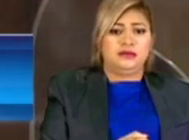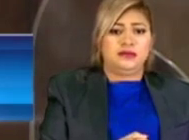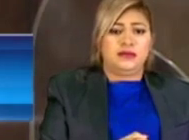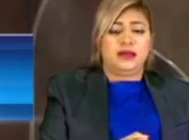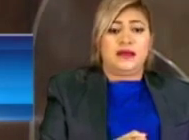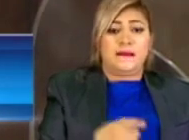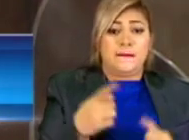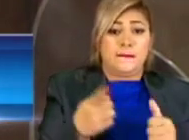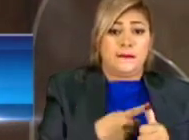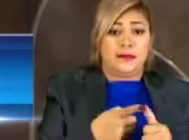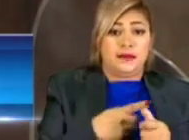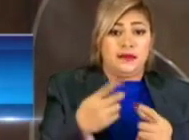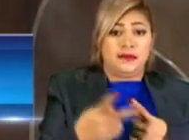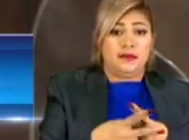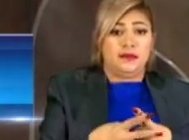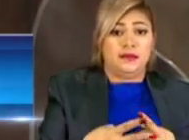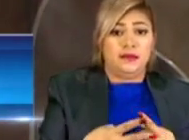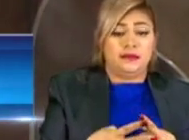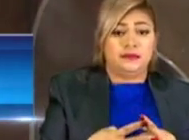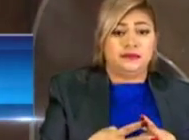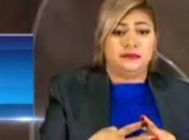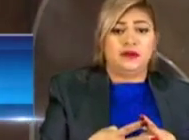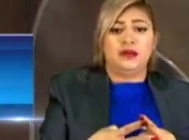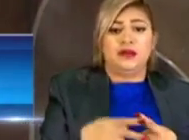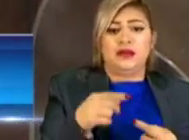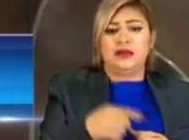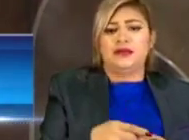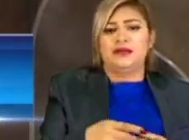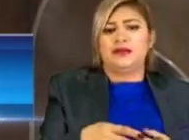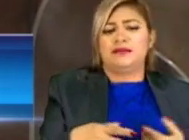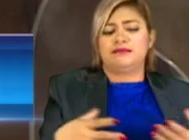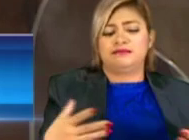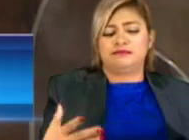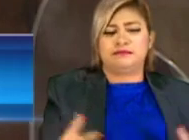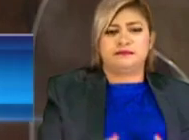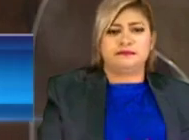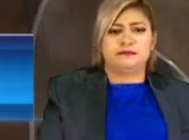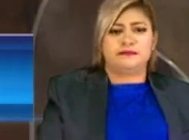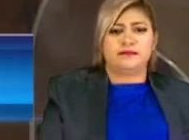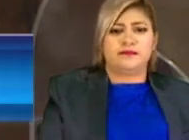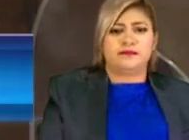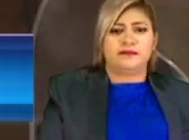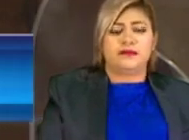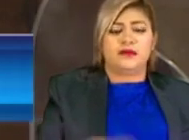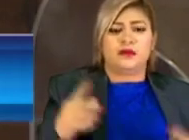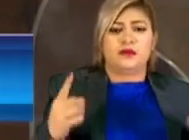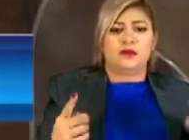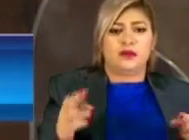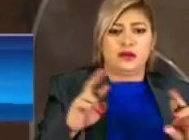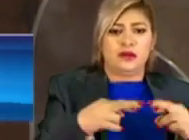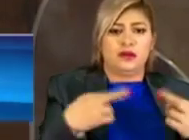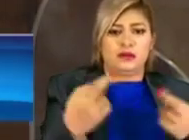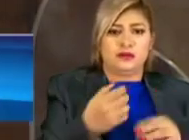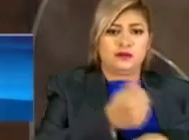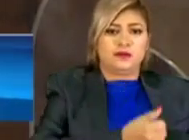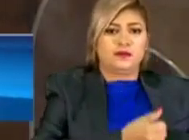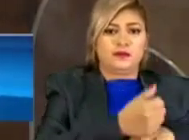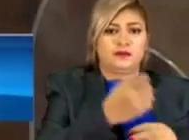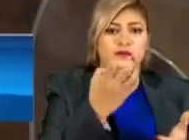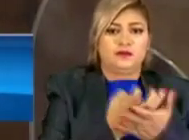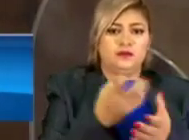Es la primera vez que un evento de esta categoría, el cual reúne a las principales economías del